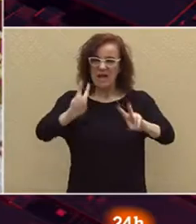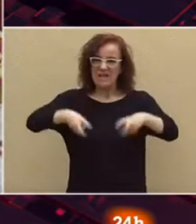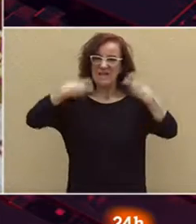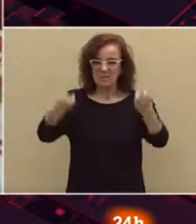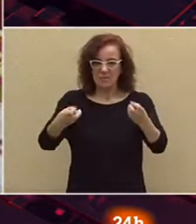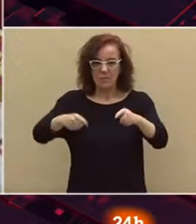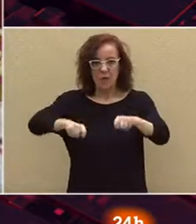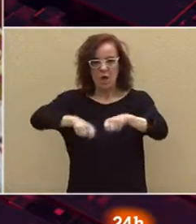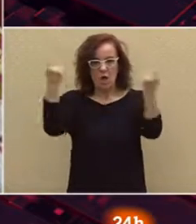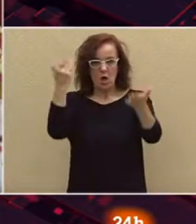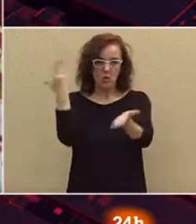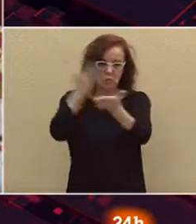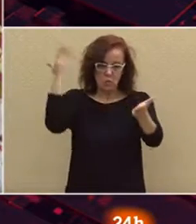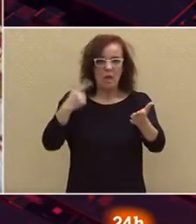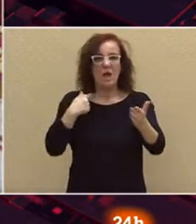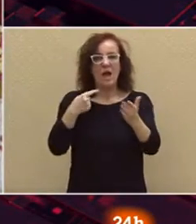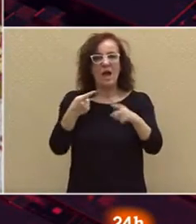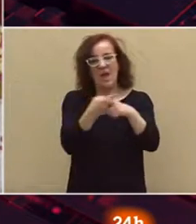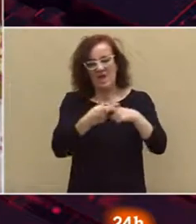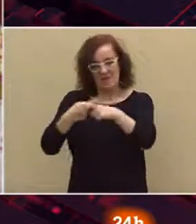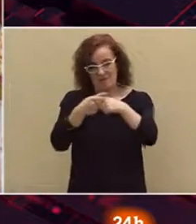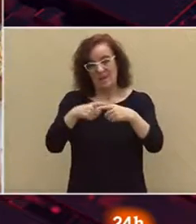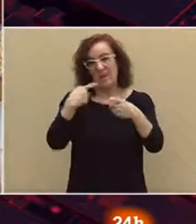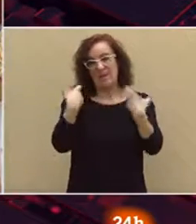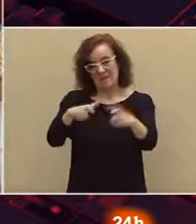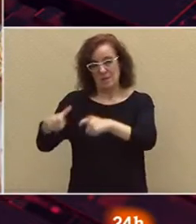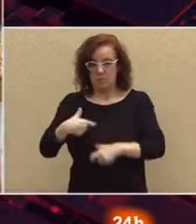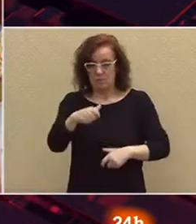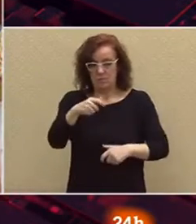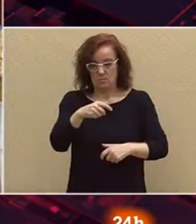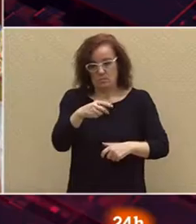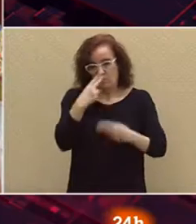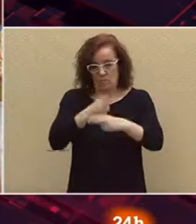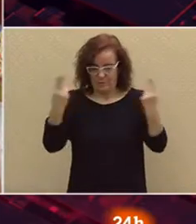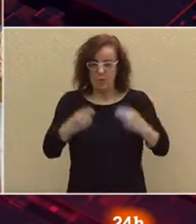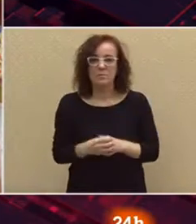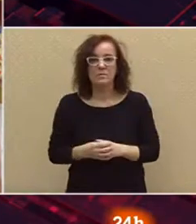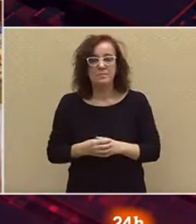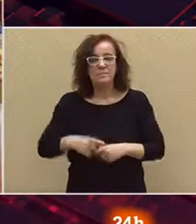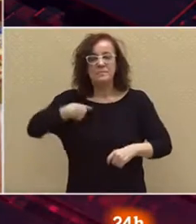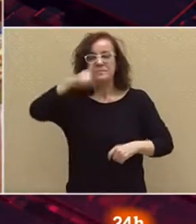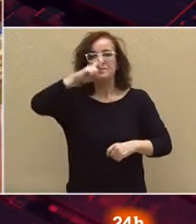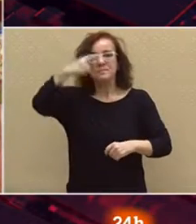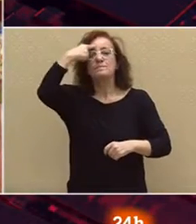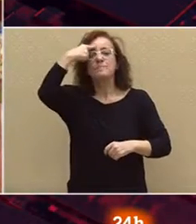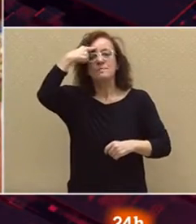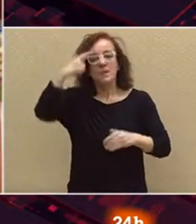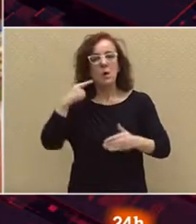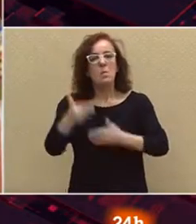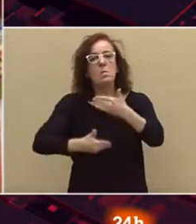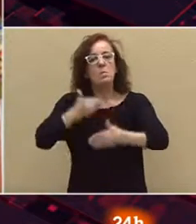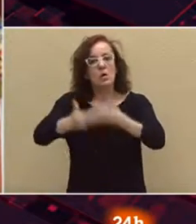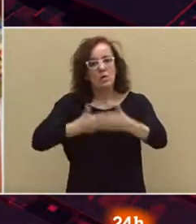que entonces dividía a los sectores públicos. Al recordar ese proceso